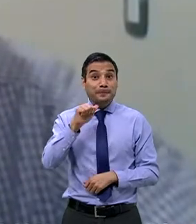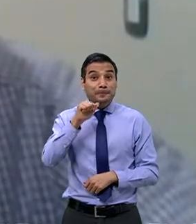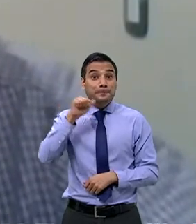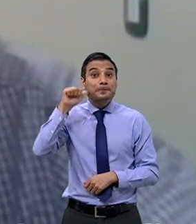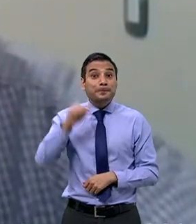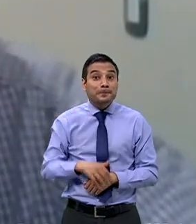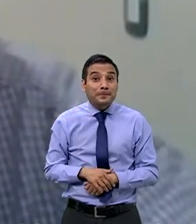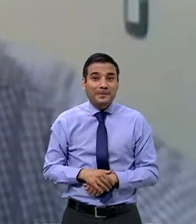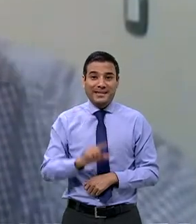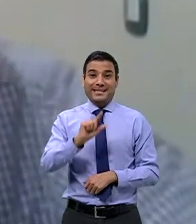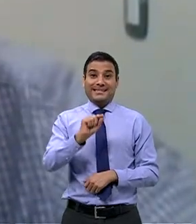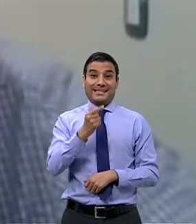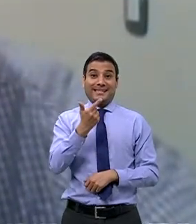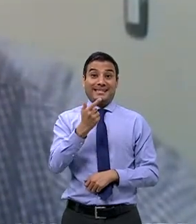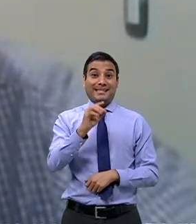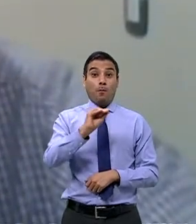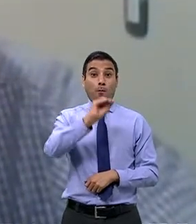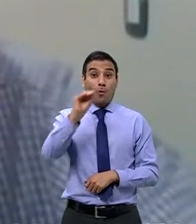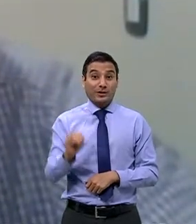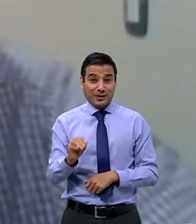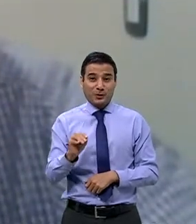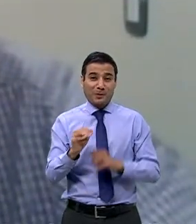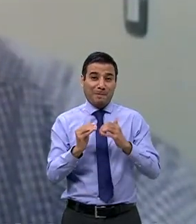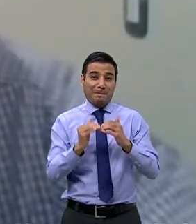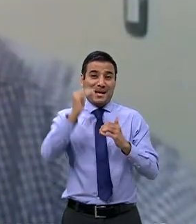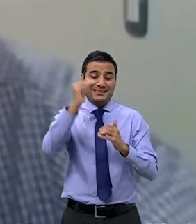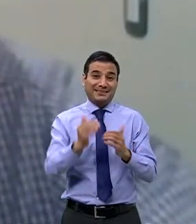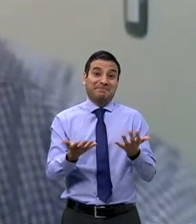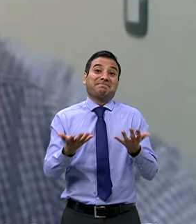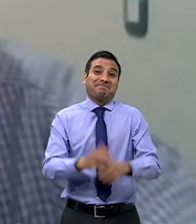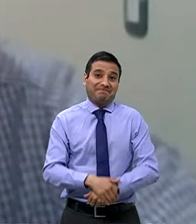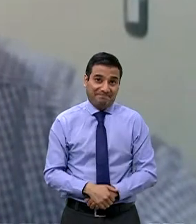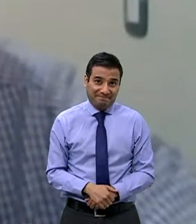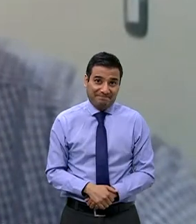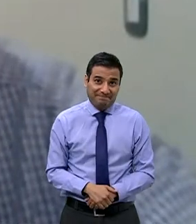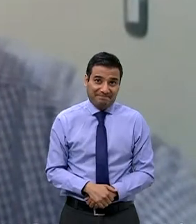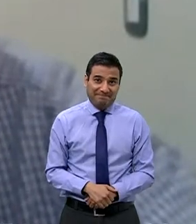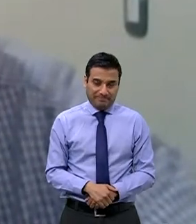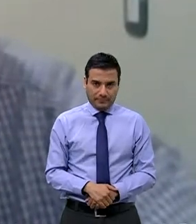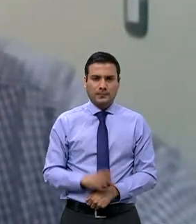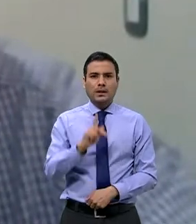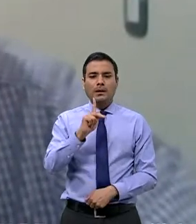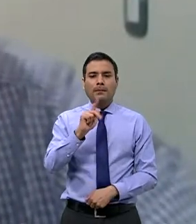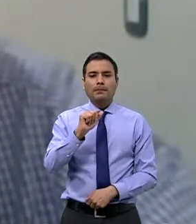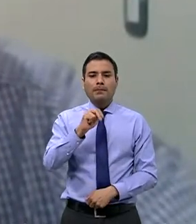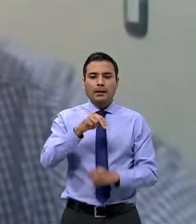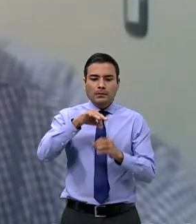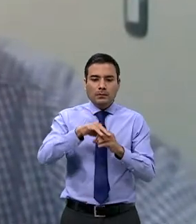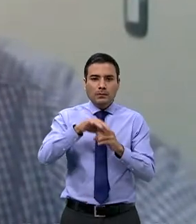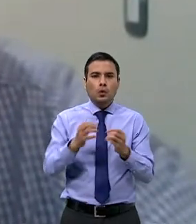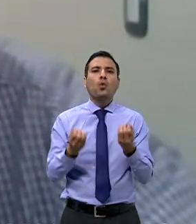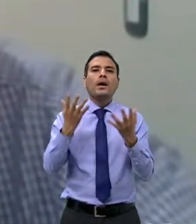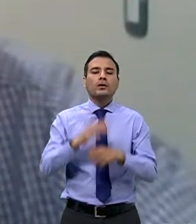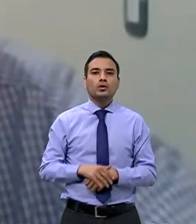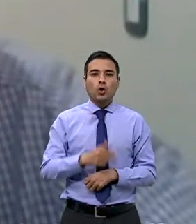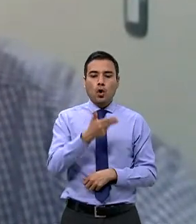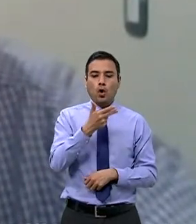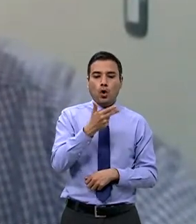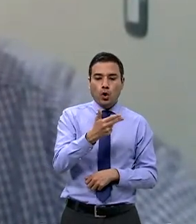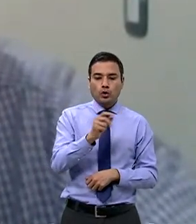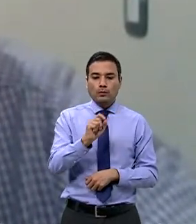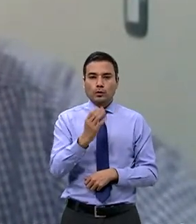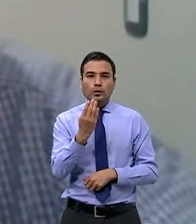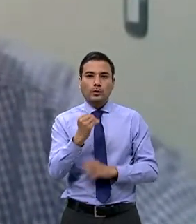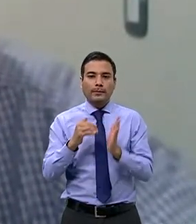fue el 77 por ciento de esa votación que tuvo el pri cuanto tuvo el pan 8.9